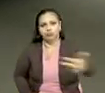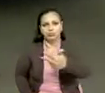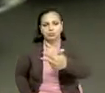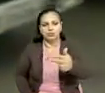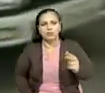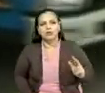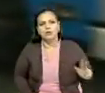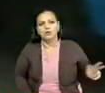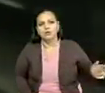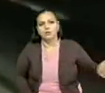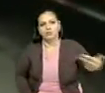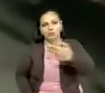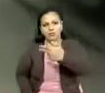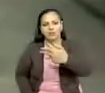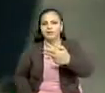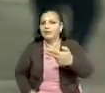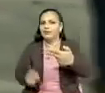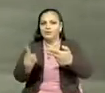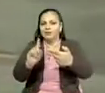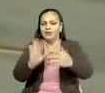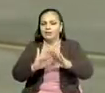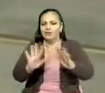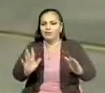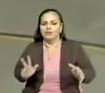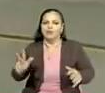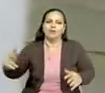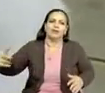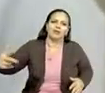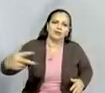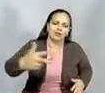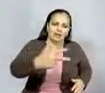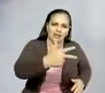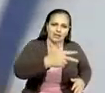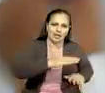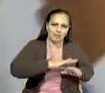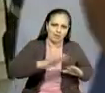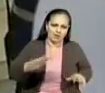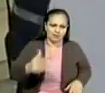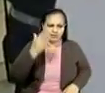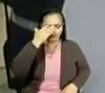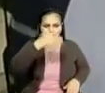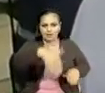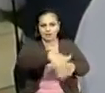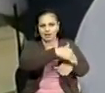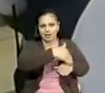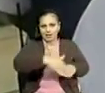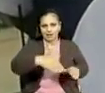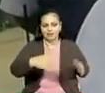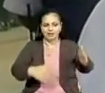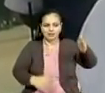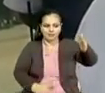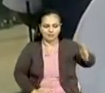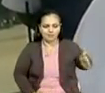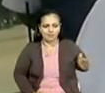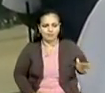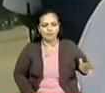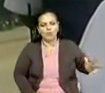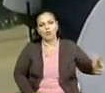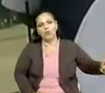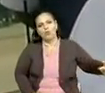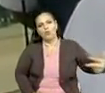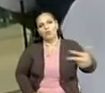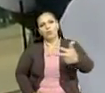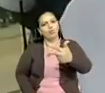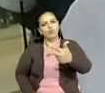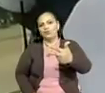muchos actuamos por costumbrismo. Tenemos que socializar para que de pronto el conductor ya tome